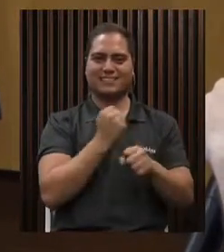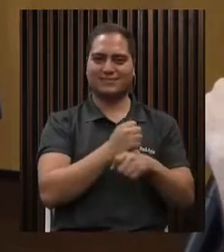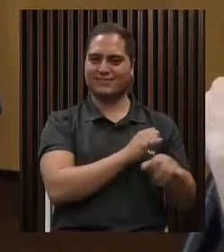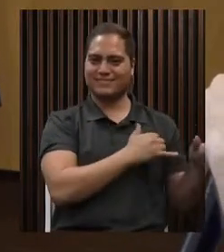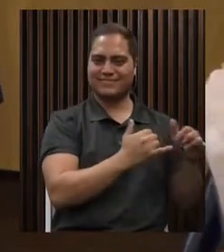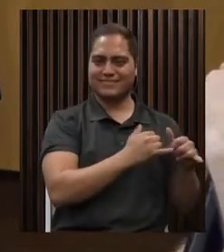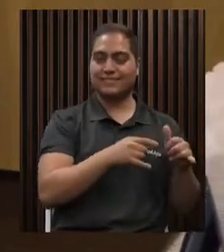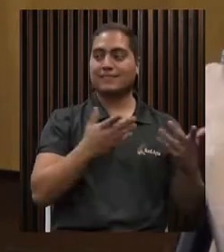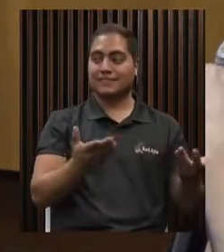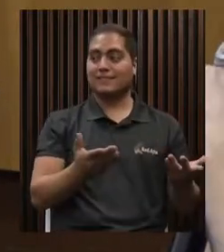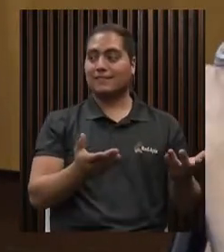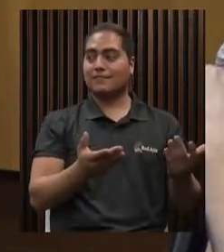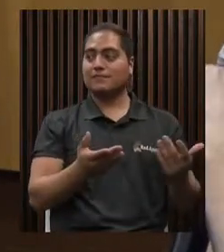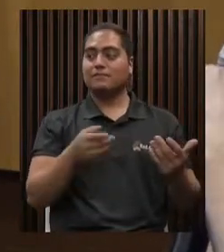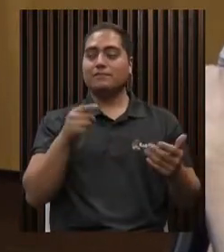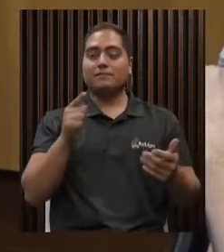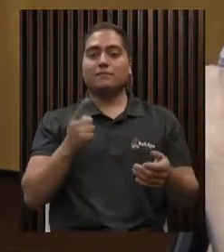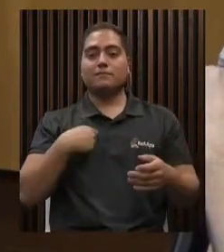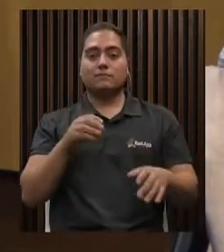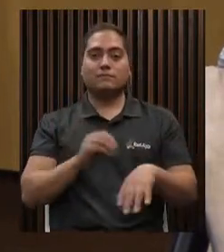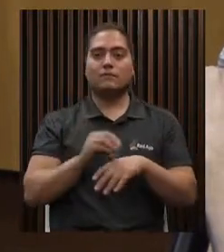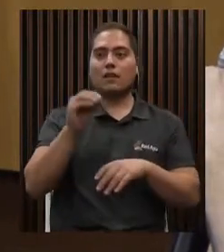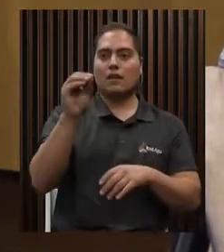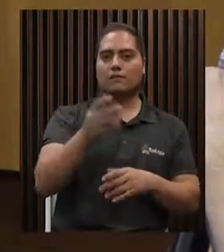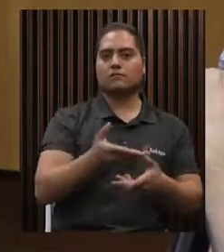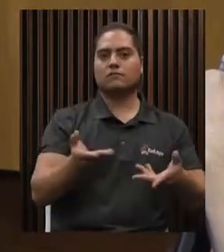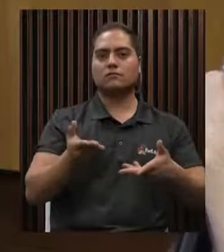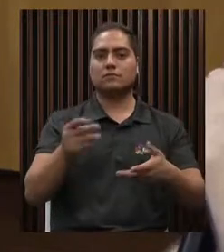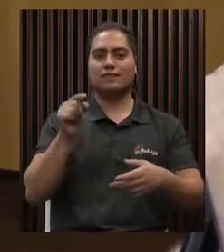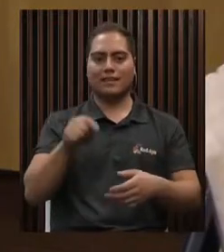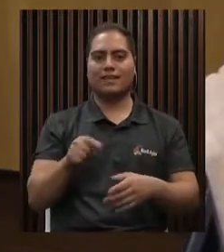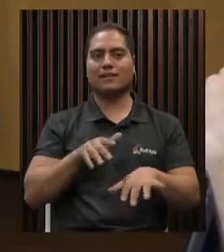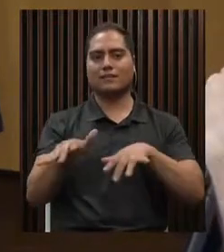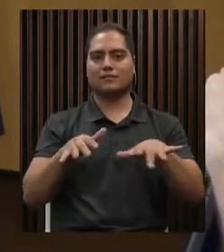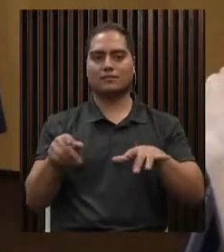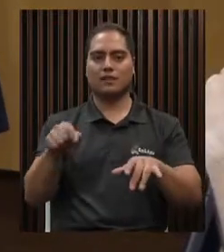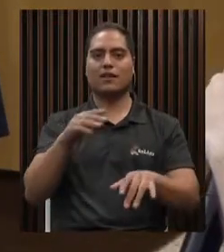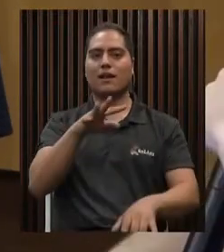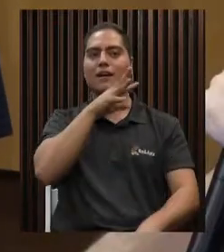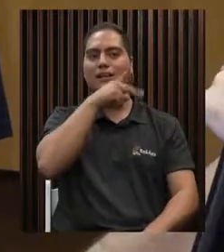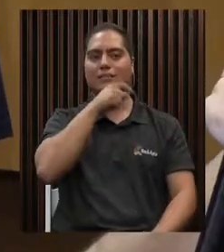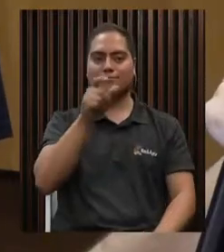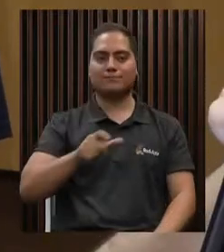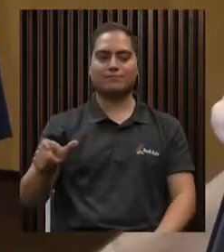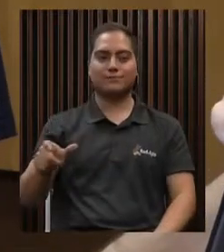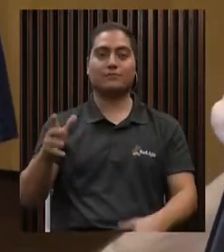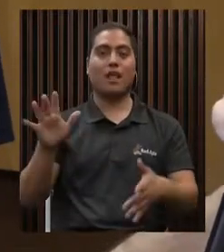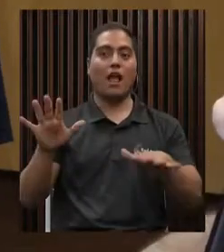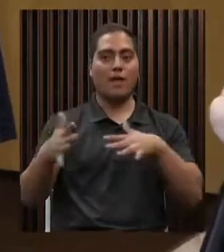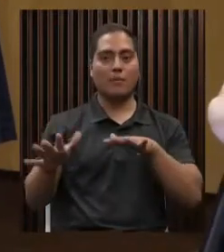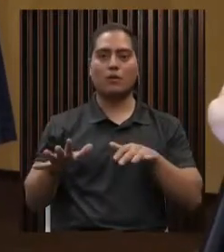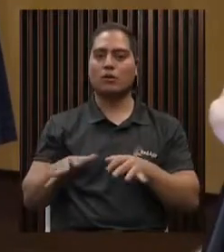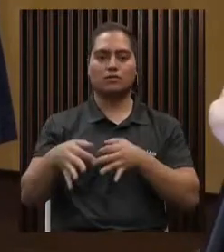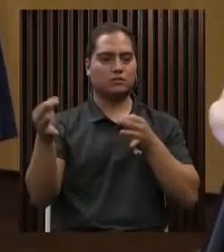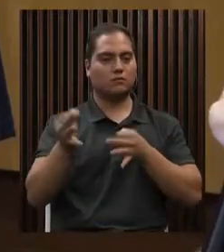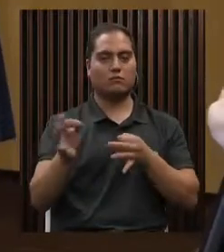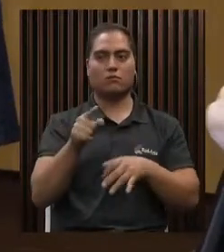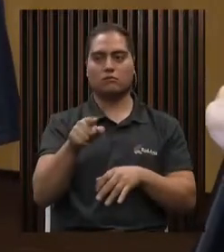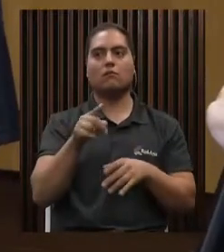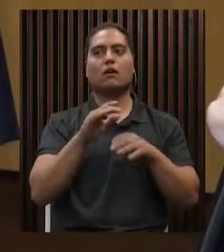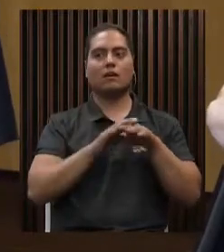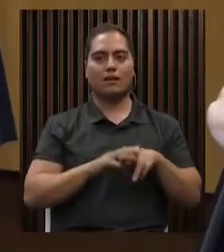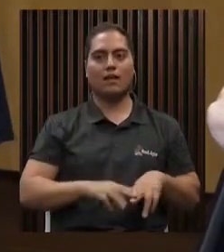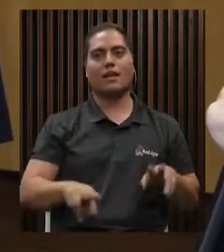el mensaje de que estas funciones distendidas eran para adultos y que a lo mejor no eran las adecuadas para que tú estuvieras tranquilo,